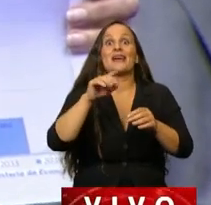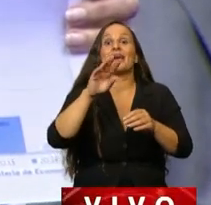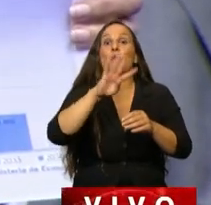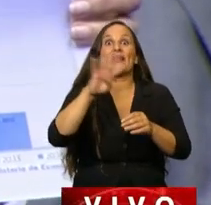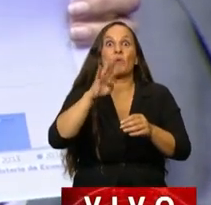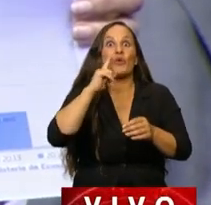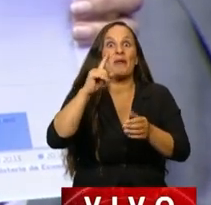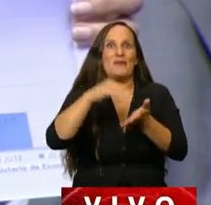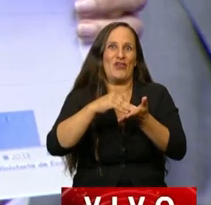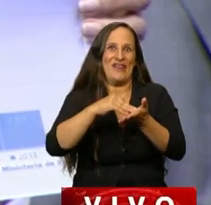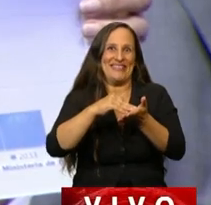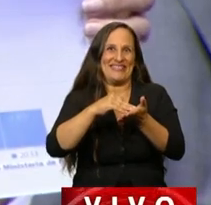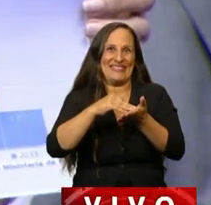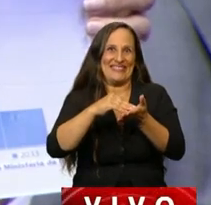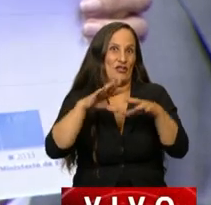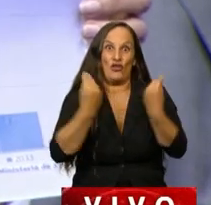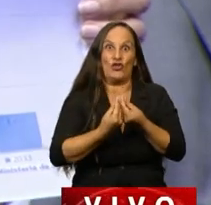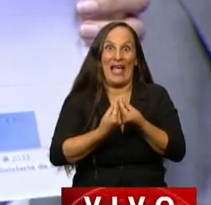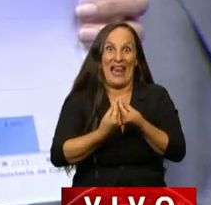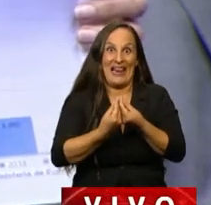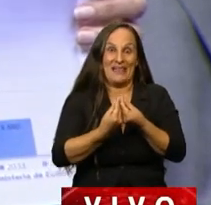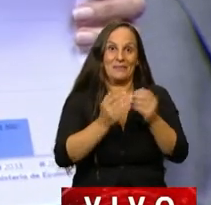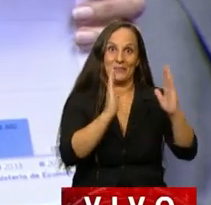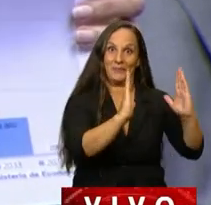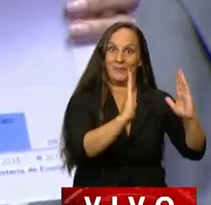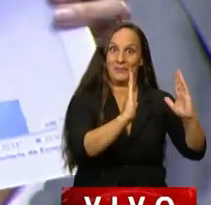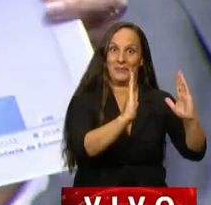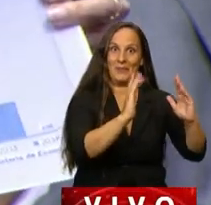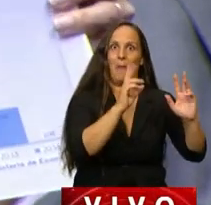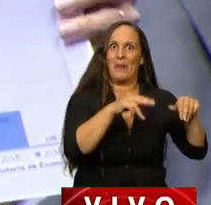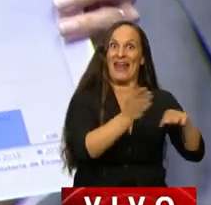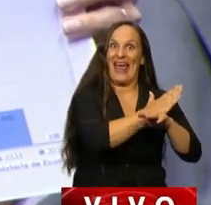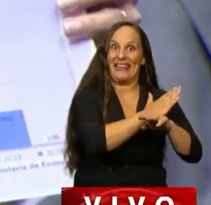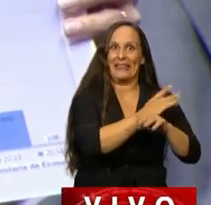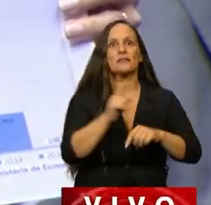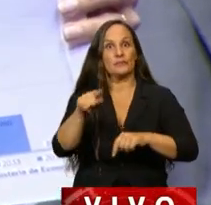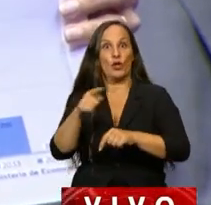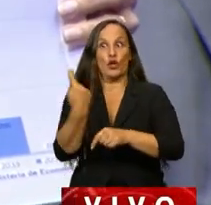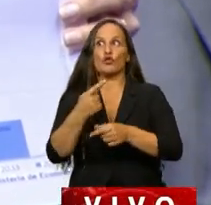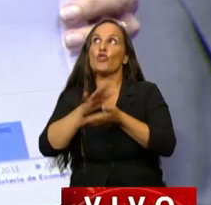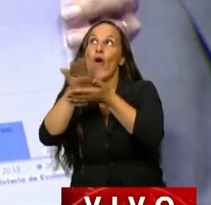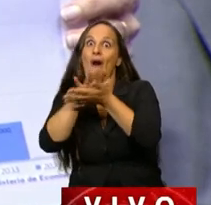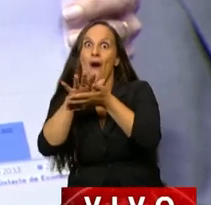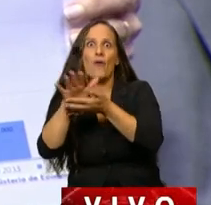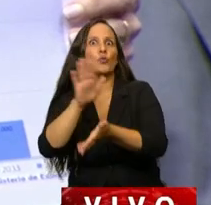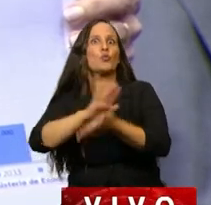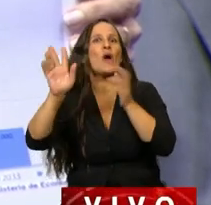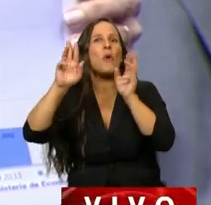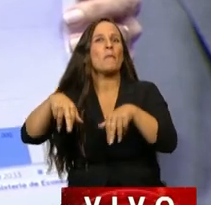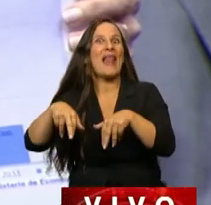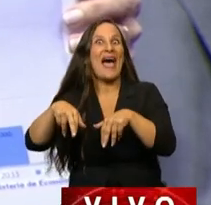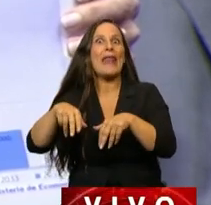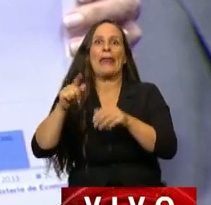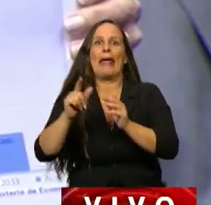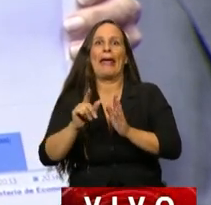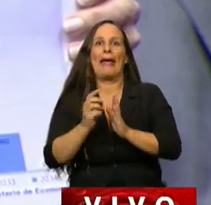mil millones, y lo conseguido por este nuevo programa de facilidades